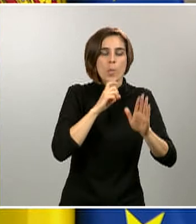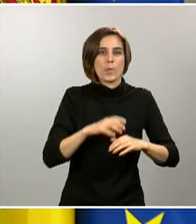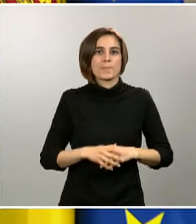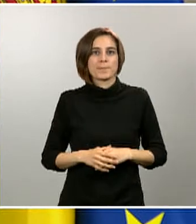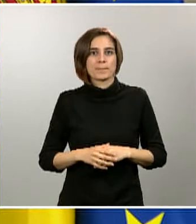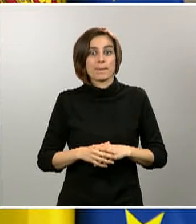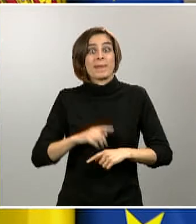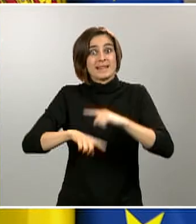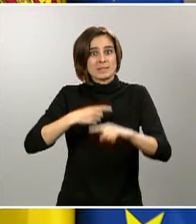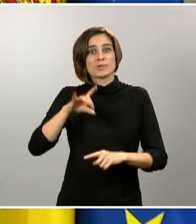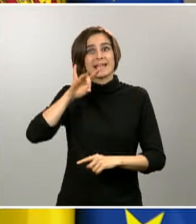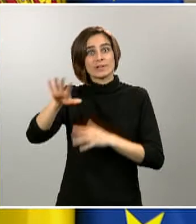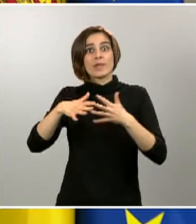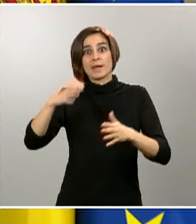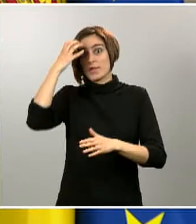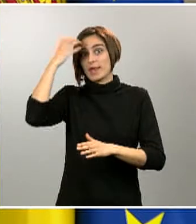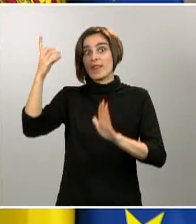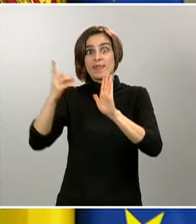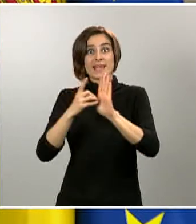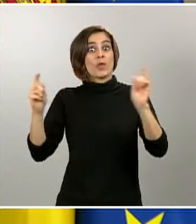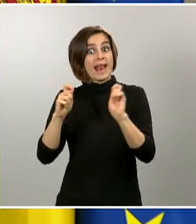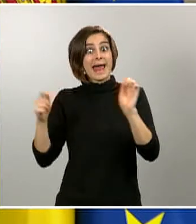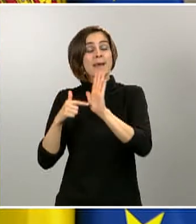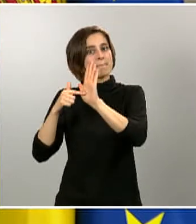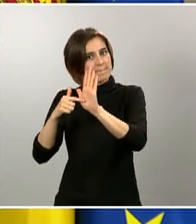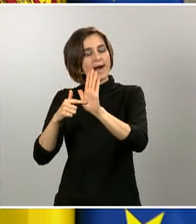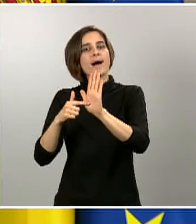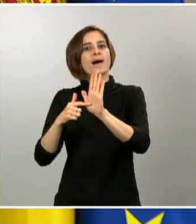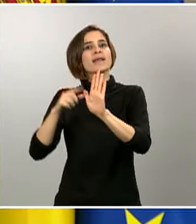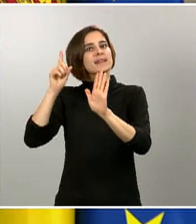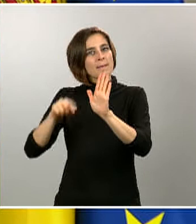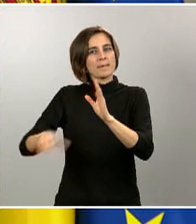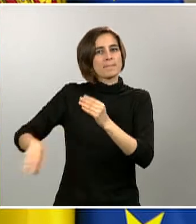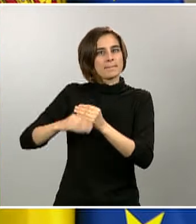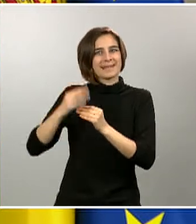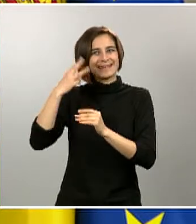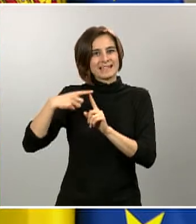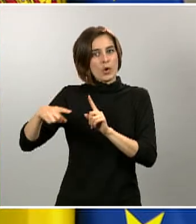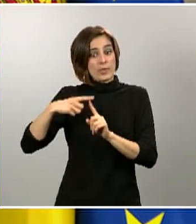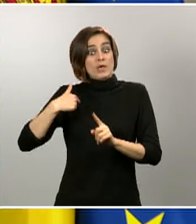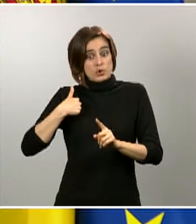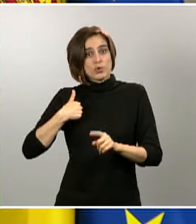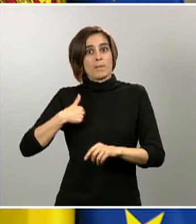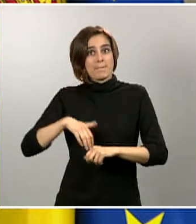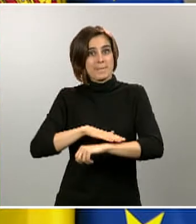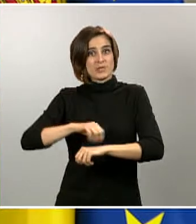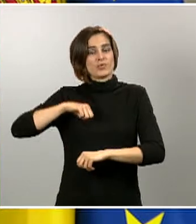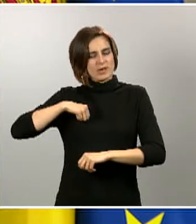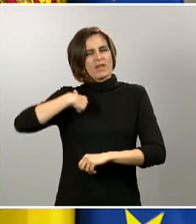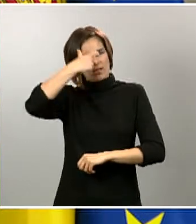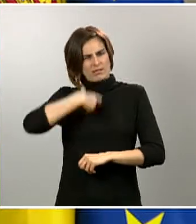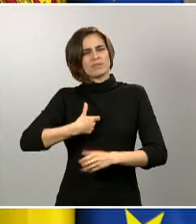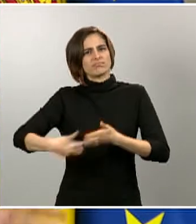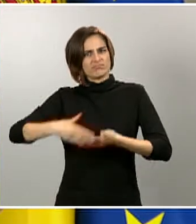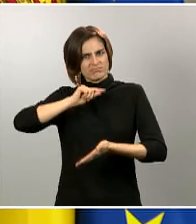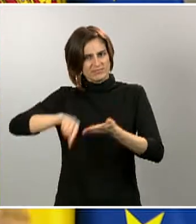marzo se vio reforzado y confirmado por 3 órdenes que como ministro de Sanidad tuve ocasión de dictar, poniendo en algunas de ellas incluso